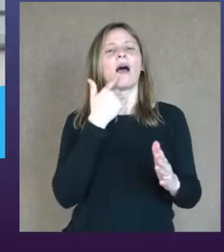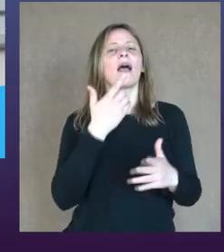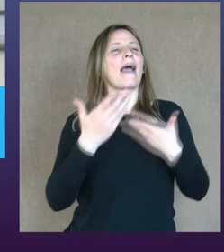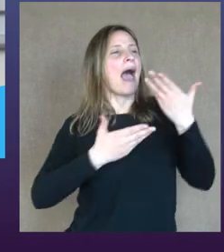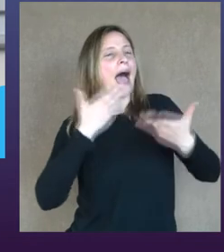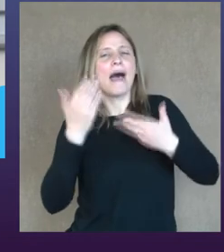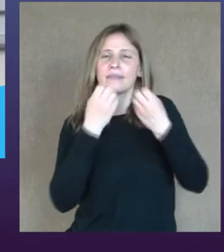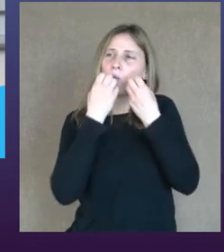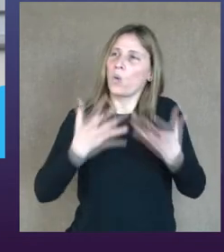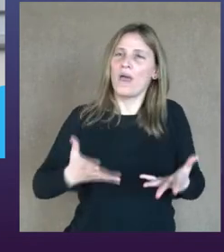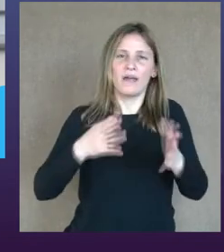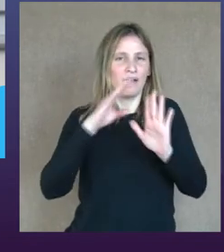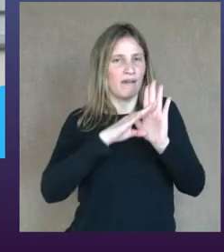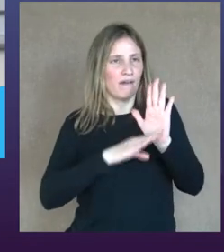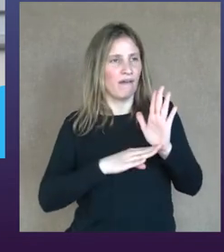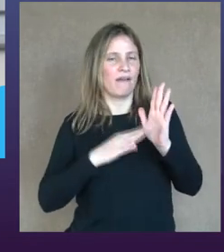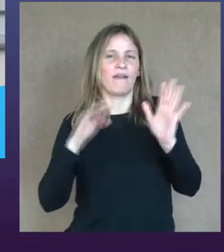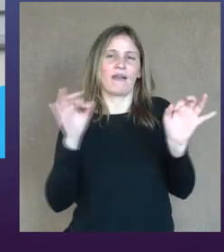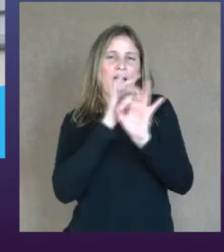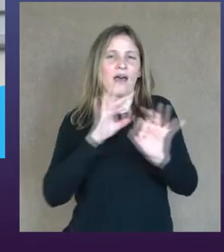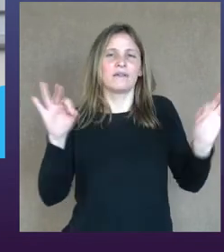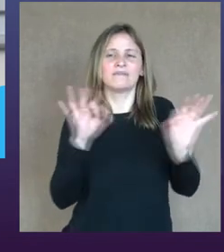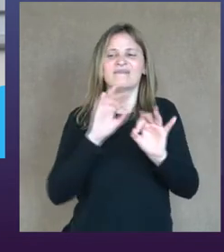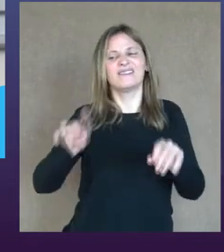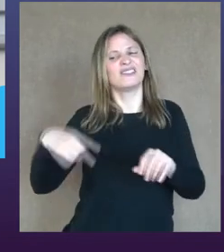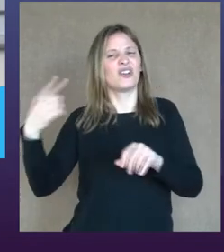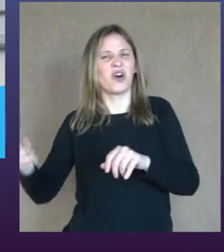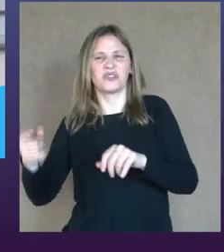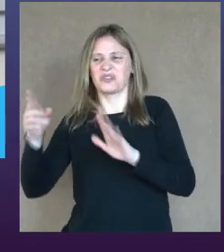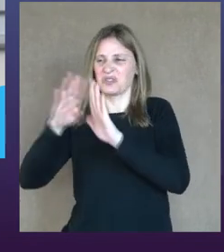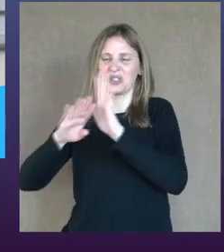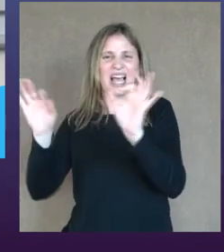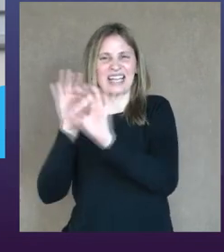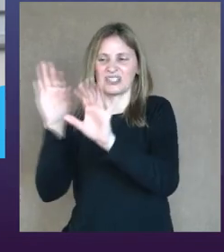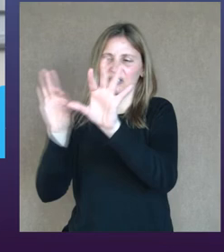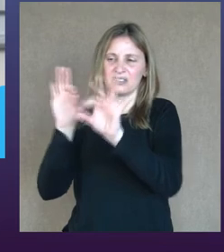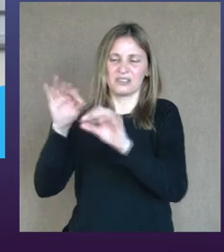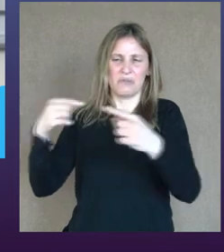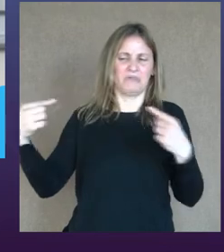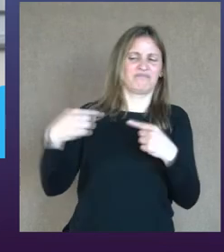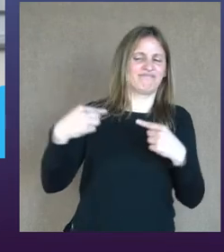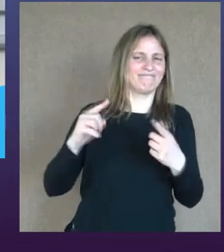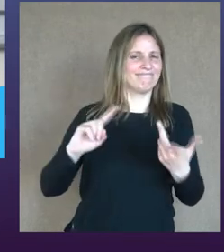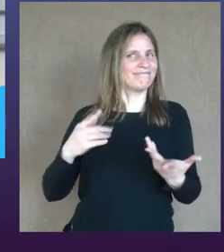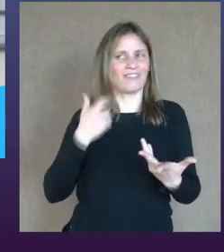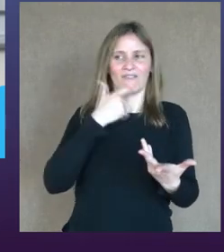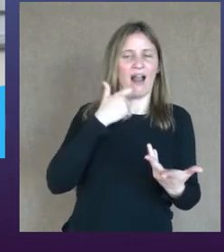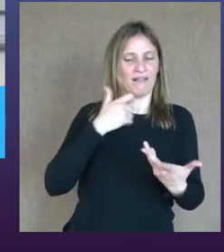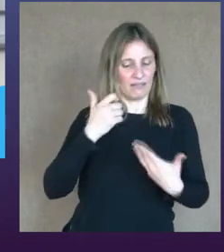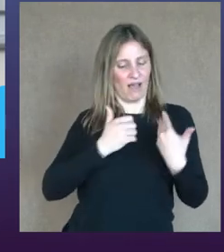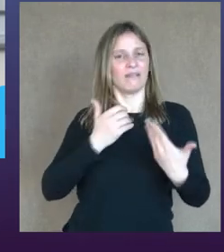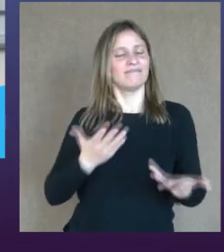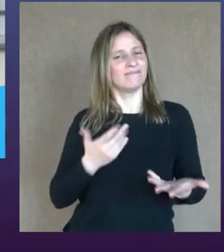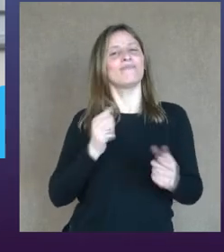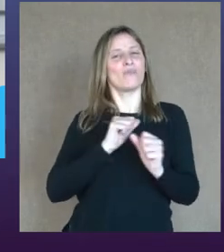buen repertorio, uno crece. Cuando uno canta un repertorio que no es para uno, o que todavía no es para uno, uno en general se